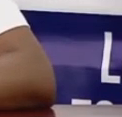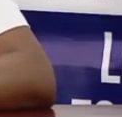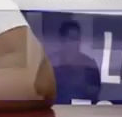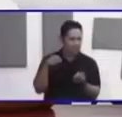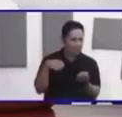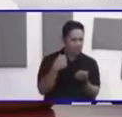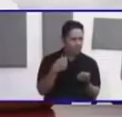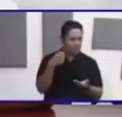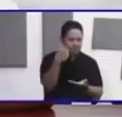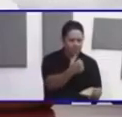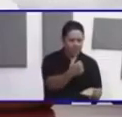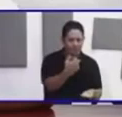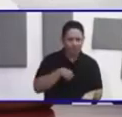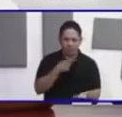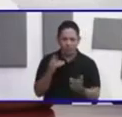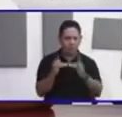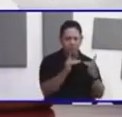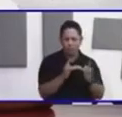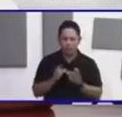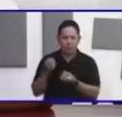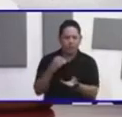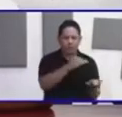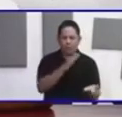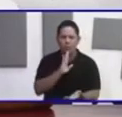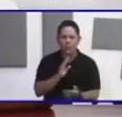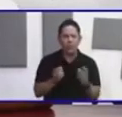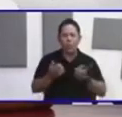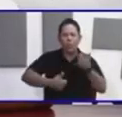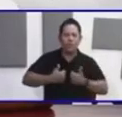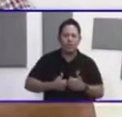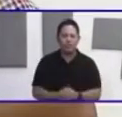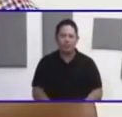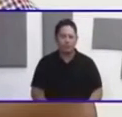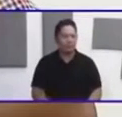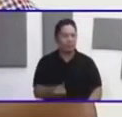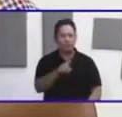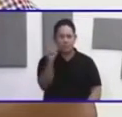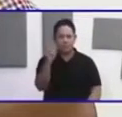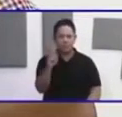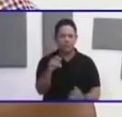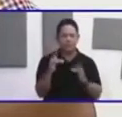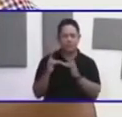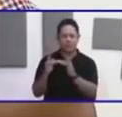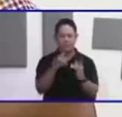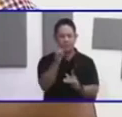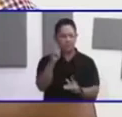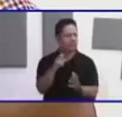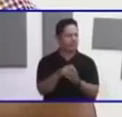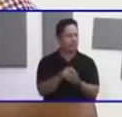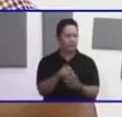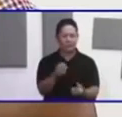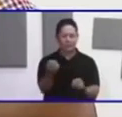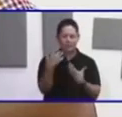¿cuántas camas había que entregar de acuerdo con ese contrato? Había que entregar 100 camas, señor gobernador. ¿Cuántas camas se